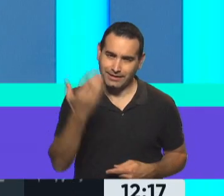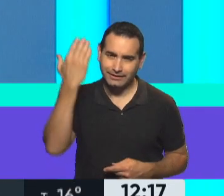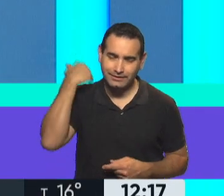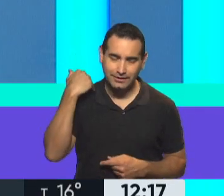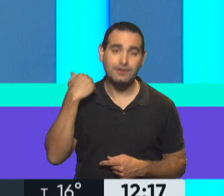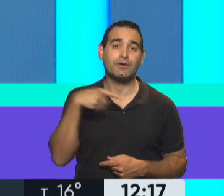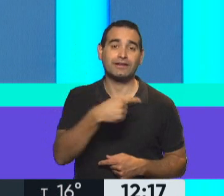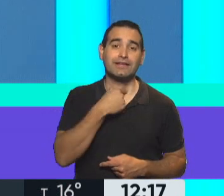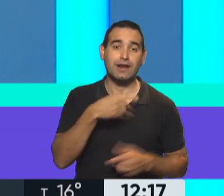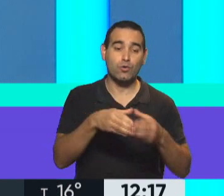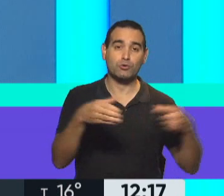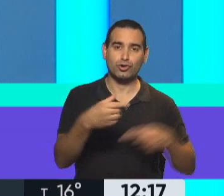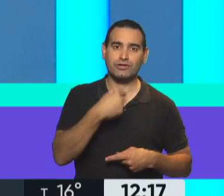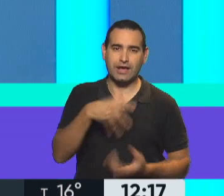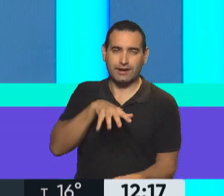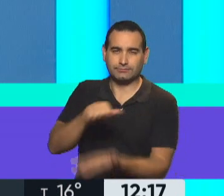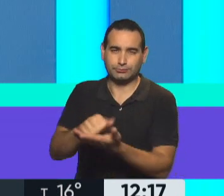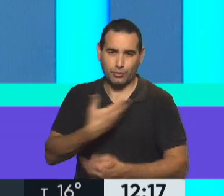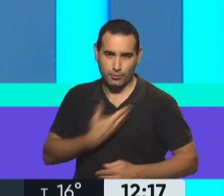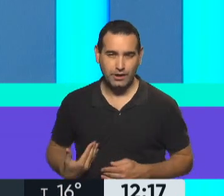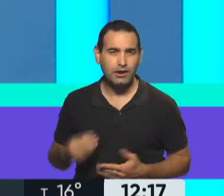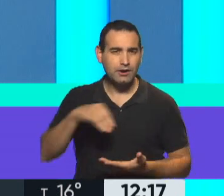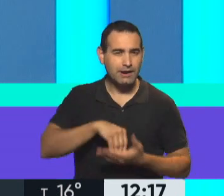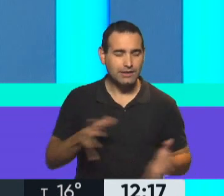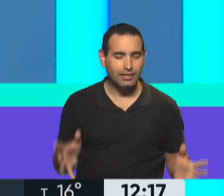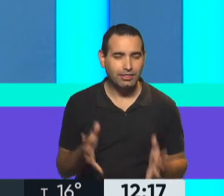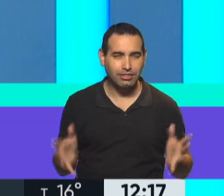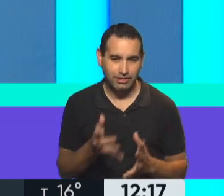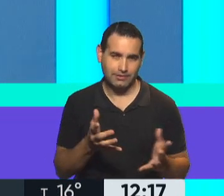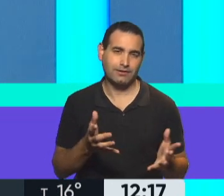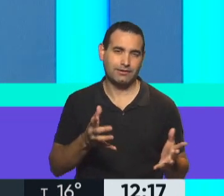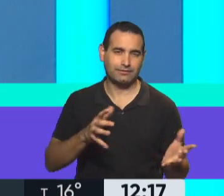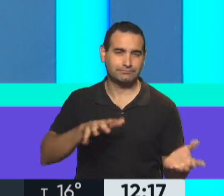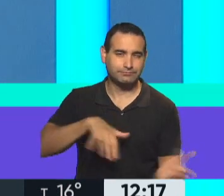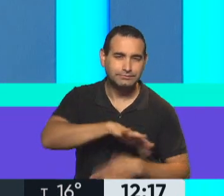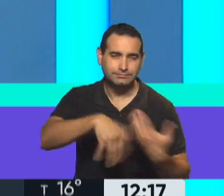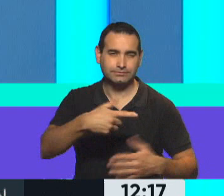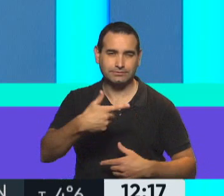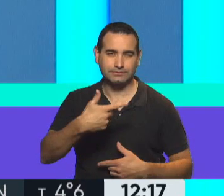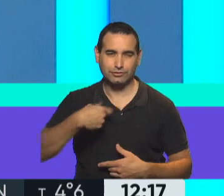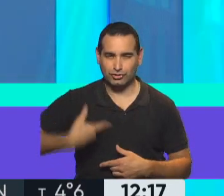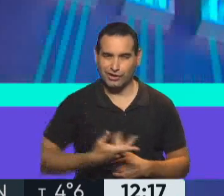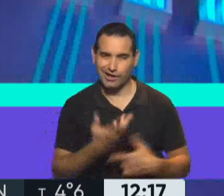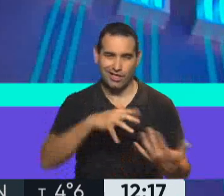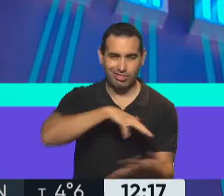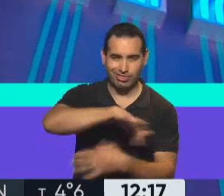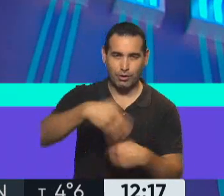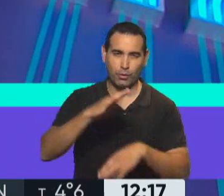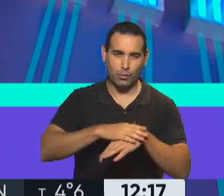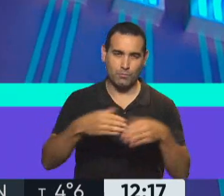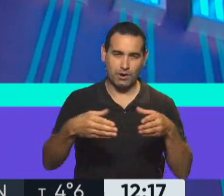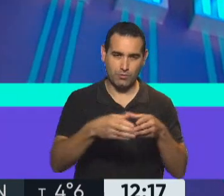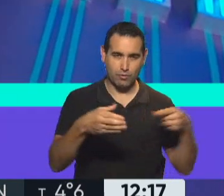estado sino haber provocado toda una situación de descalabro social y de seguridad absoluto e inclusive en